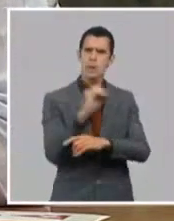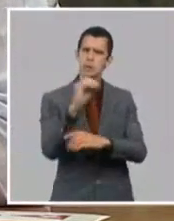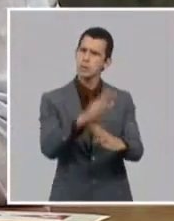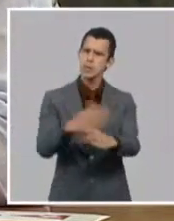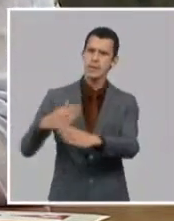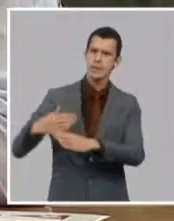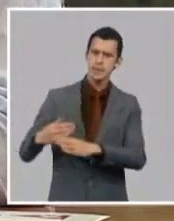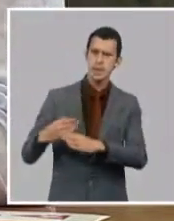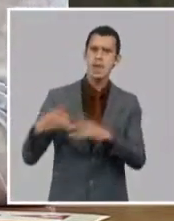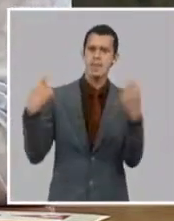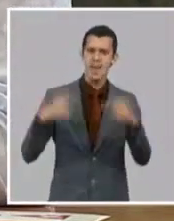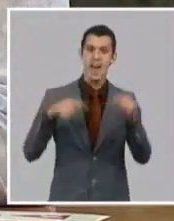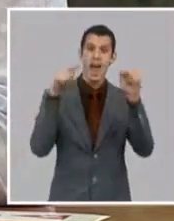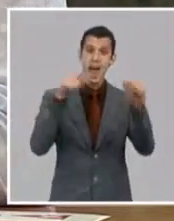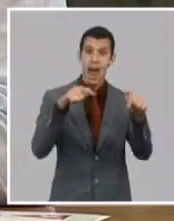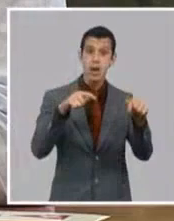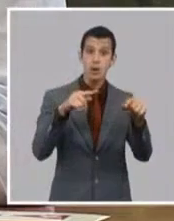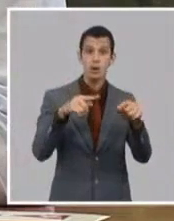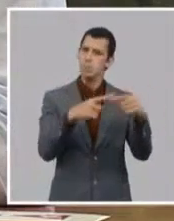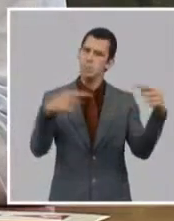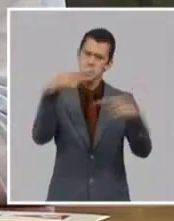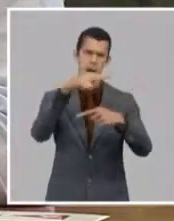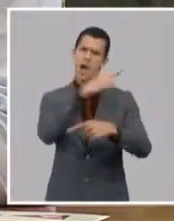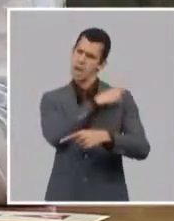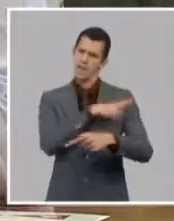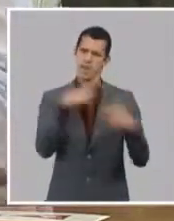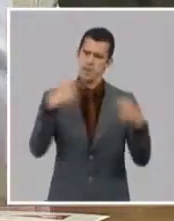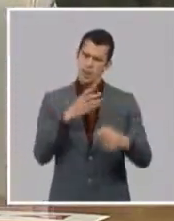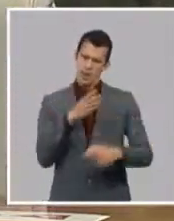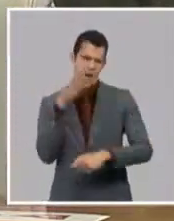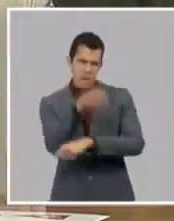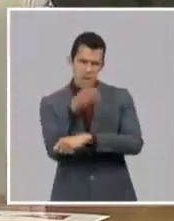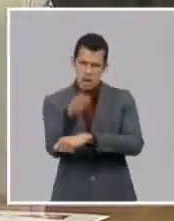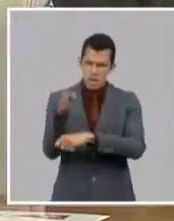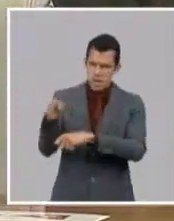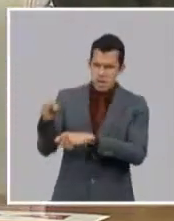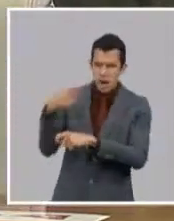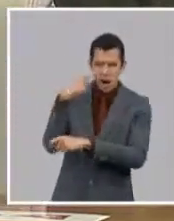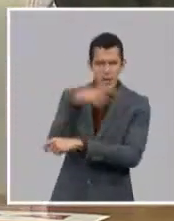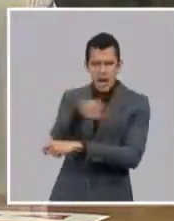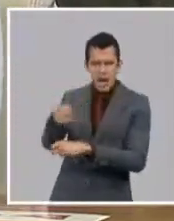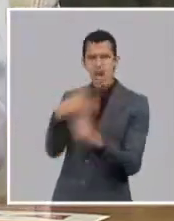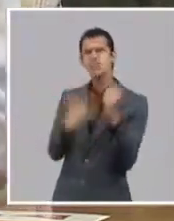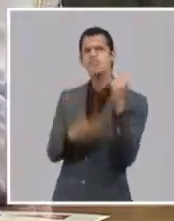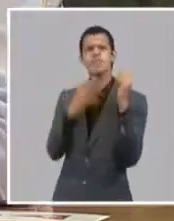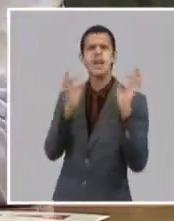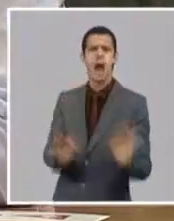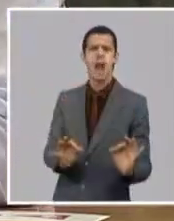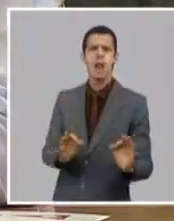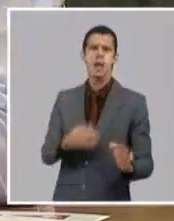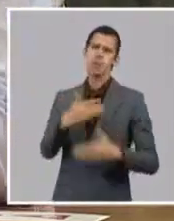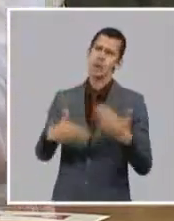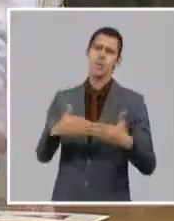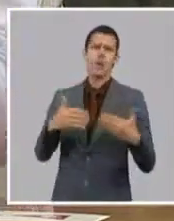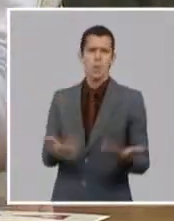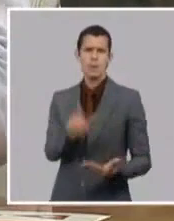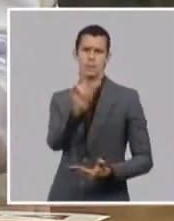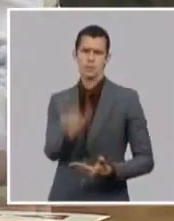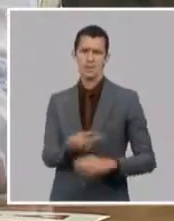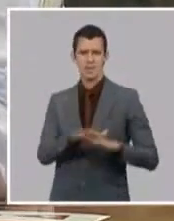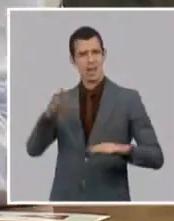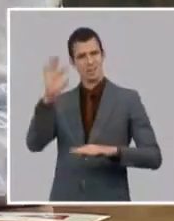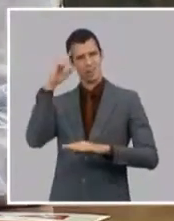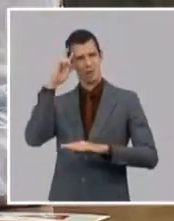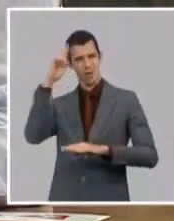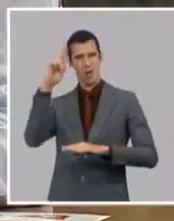destacado en el informe de clausura del octavo Congreso del Partido, y ya nosotros estamos trabajando en la implementación del octavo Congreso del Partido y